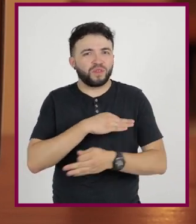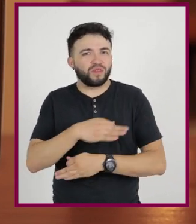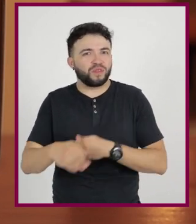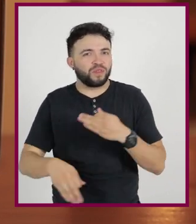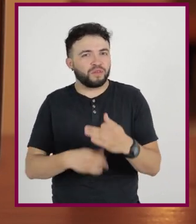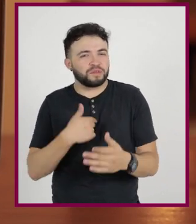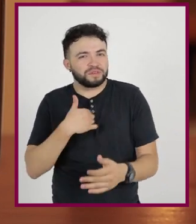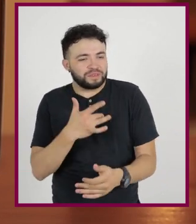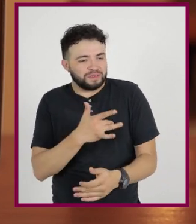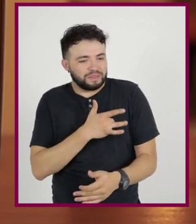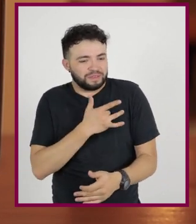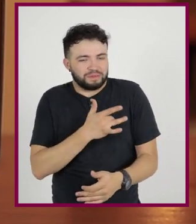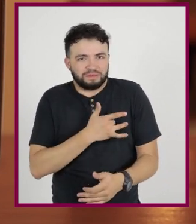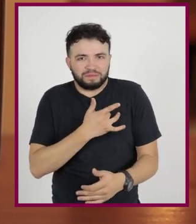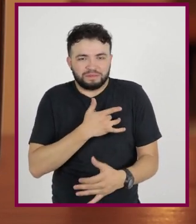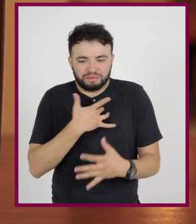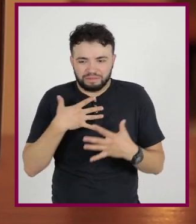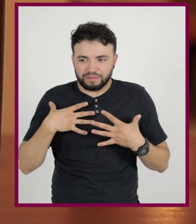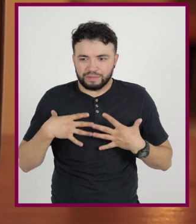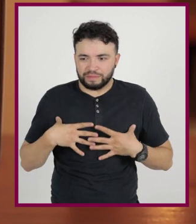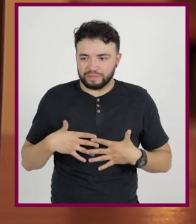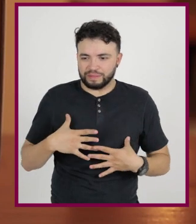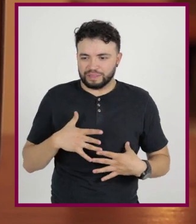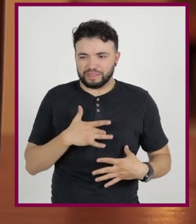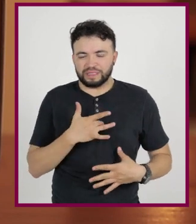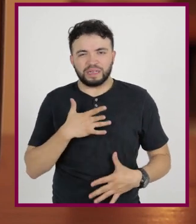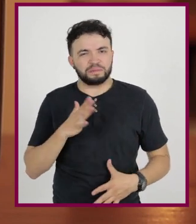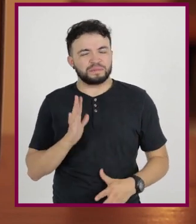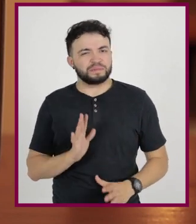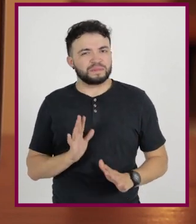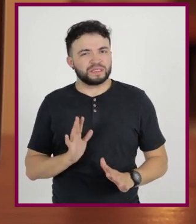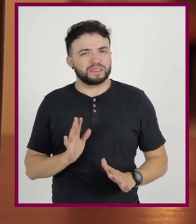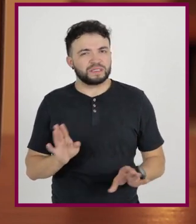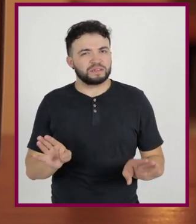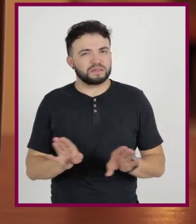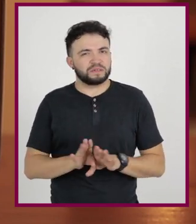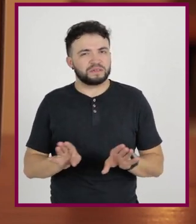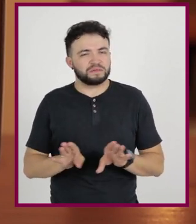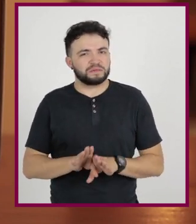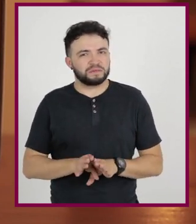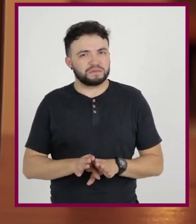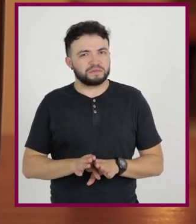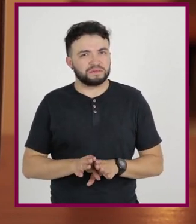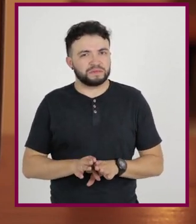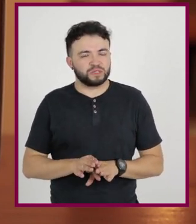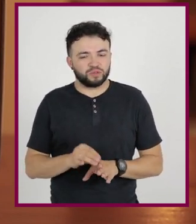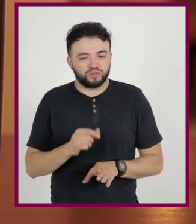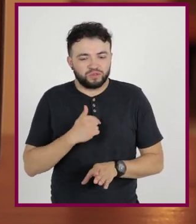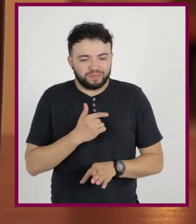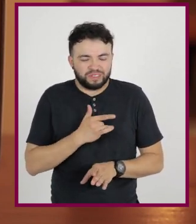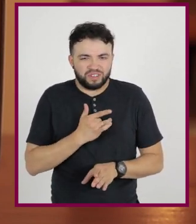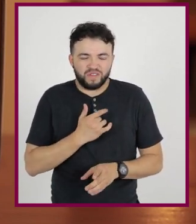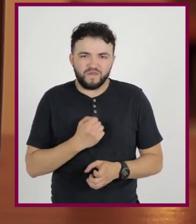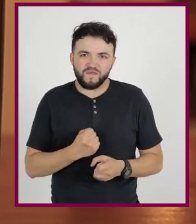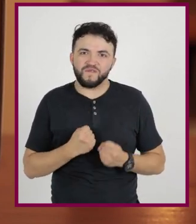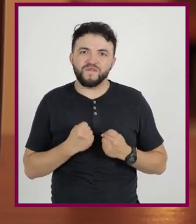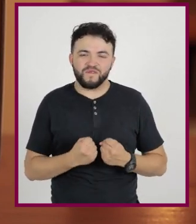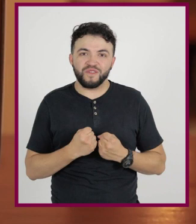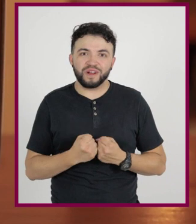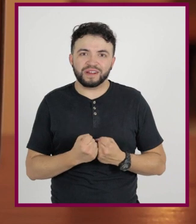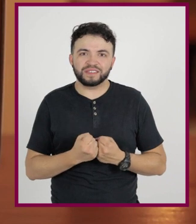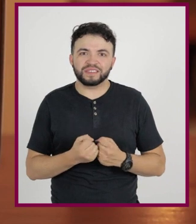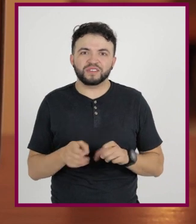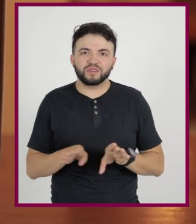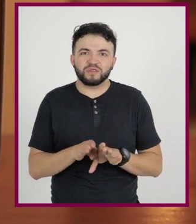como que todas las sensaciones, todos los sentimientos, como que siento que lo sentí